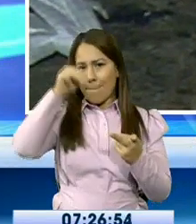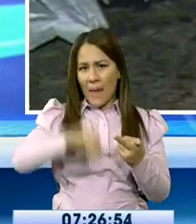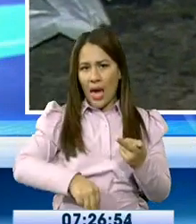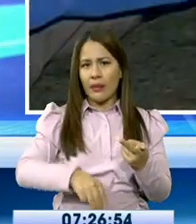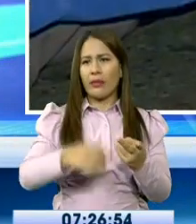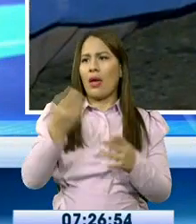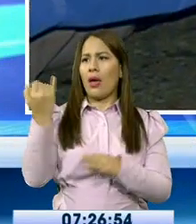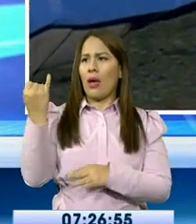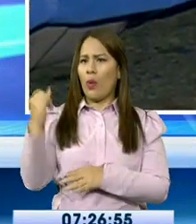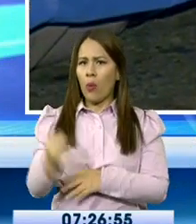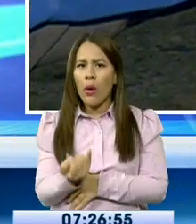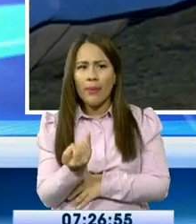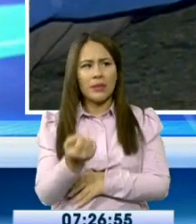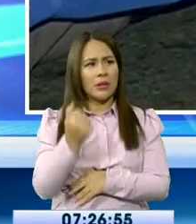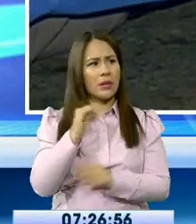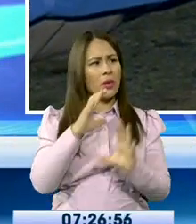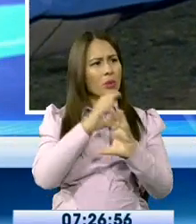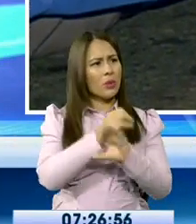de la imprudencia, Luis.